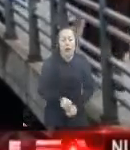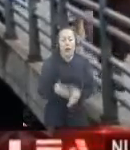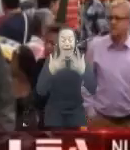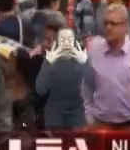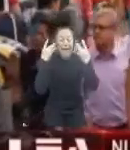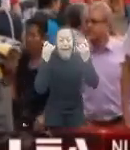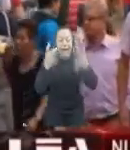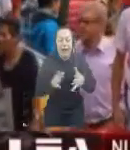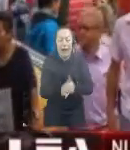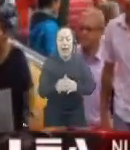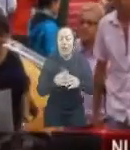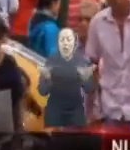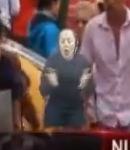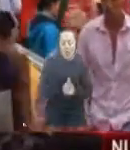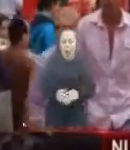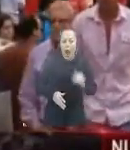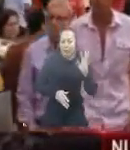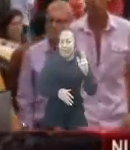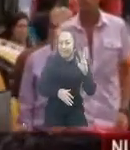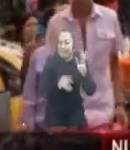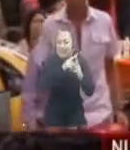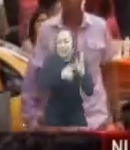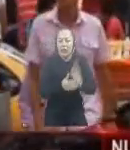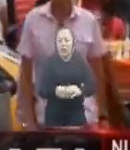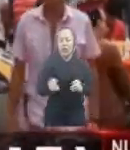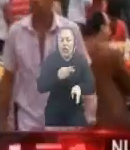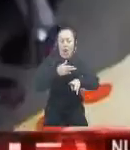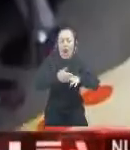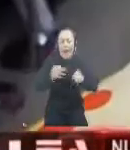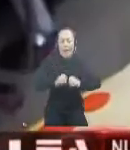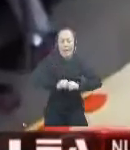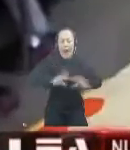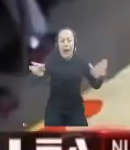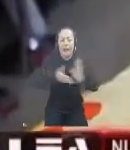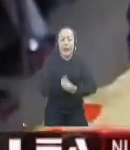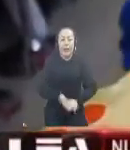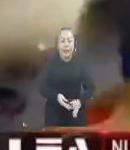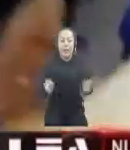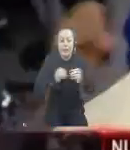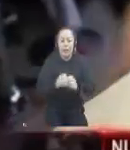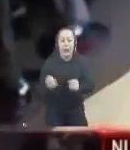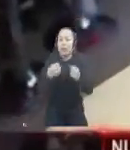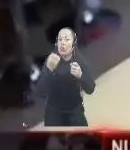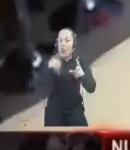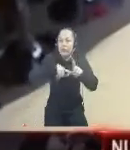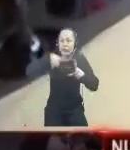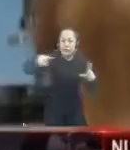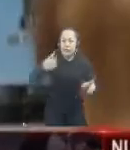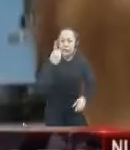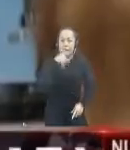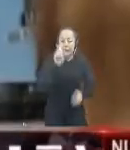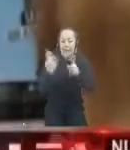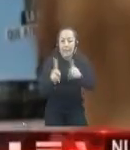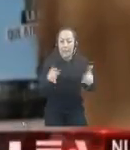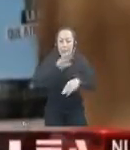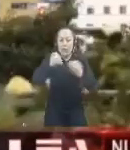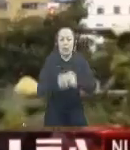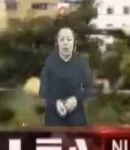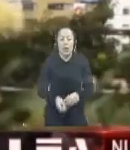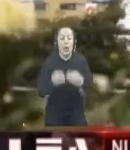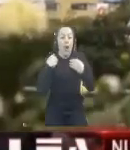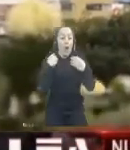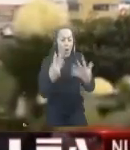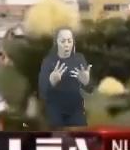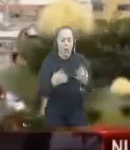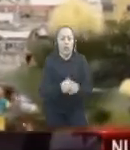grado en dedos de la mano izquierda por explosión de una papeleta. Caldas llegó a 16 personas quemadas por pólvora. 8 de los lesionados son